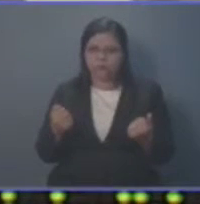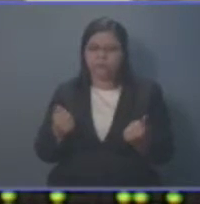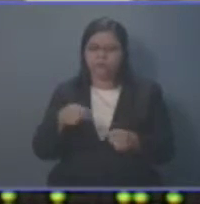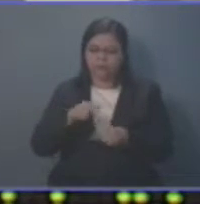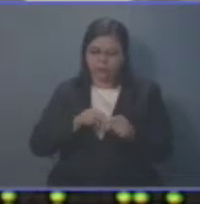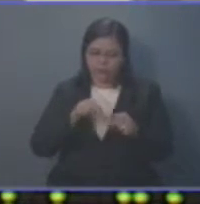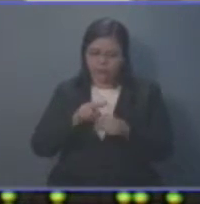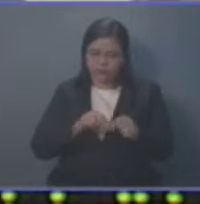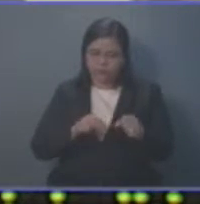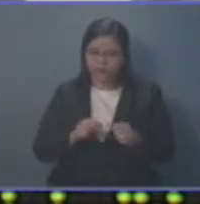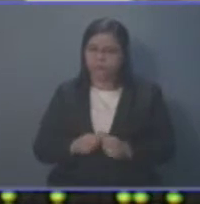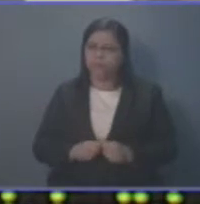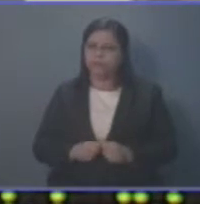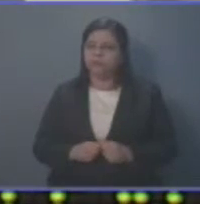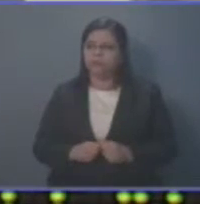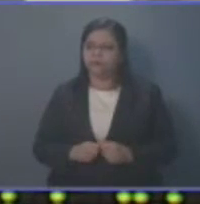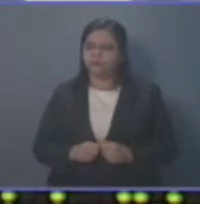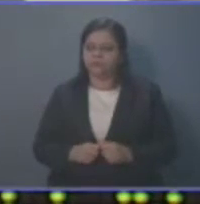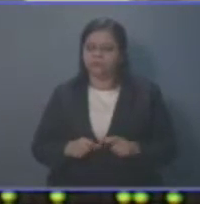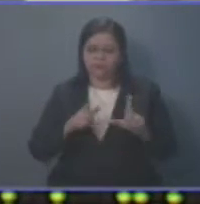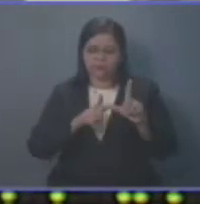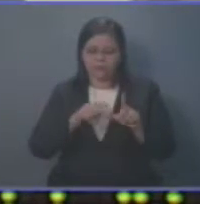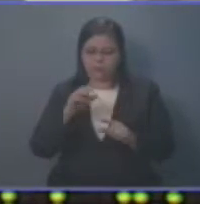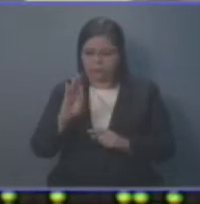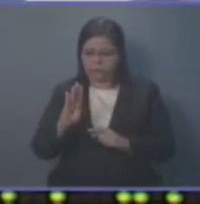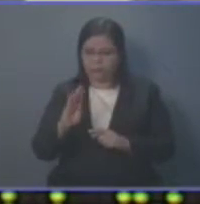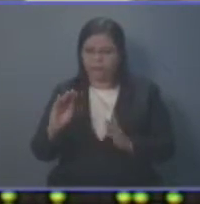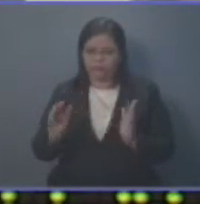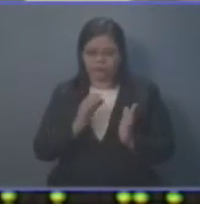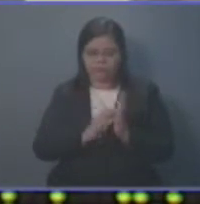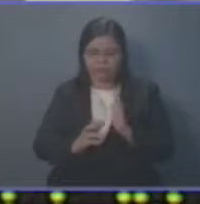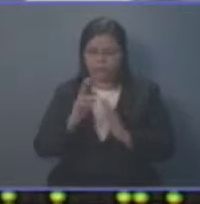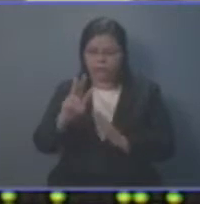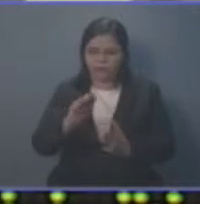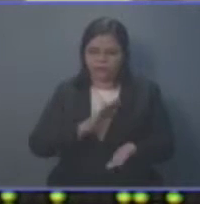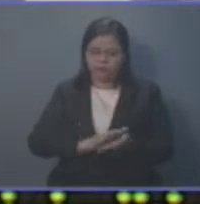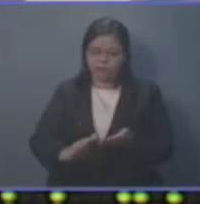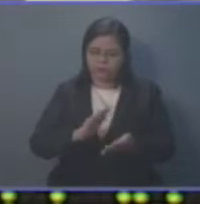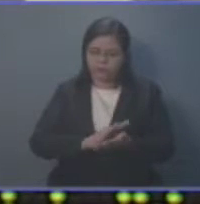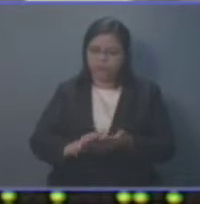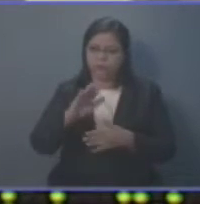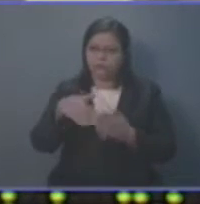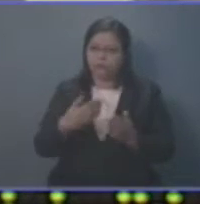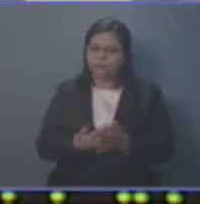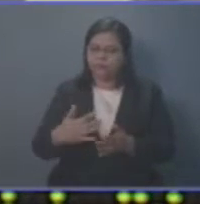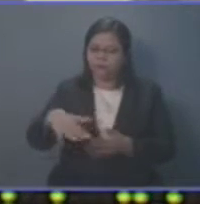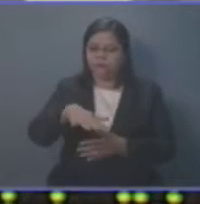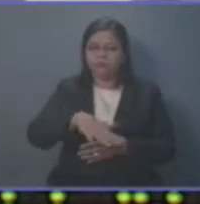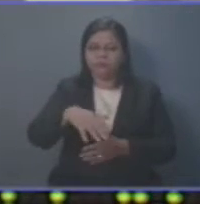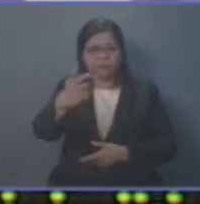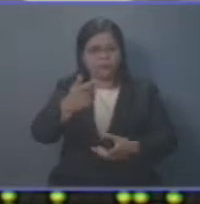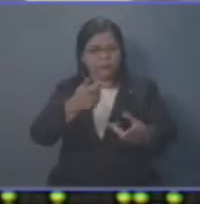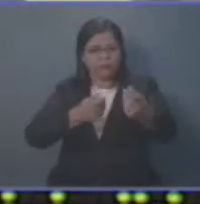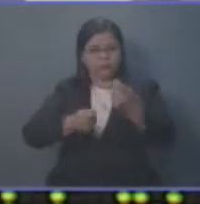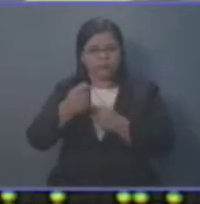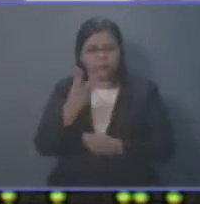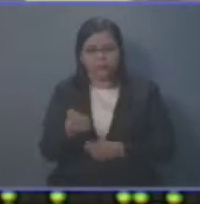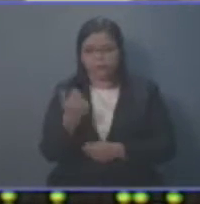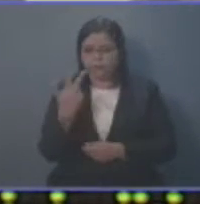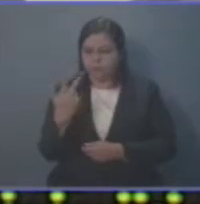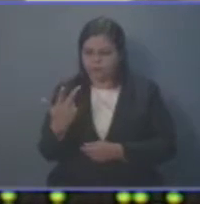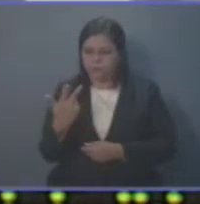dólares de los Estados Unidos de América. B, en el apartado 3, gastos, en la parte correspondiente al ramo de agricultura y ganadería, en los numerales